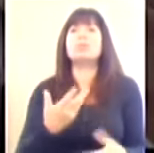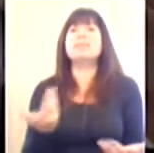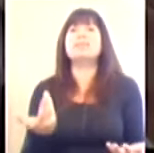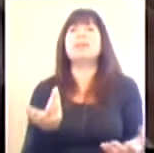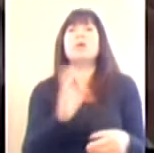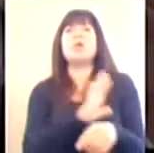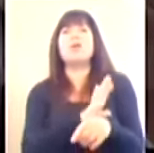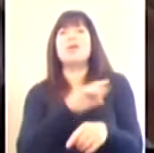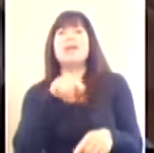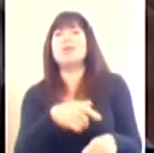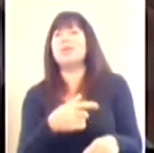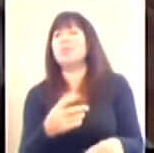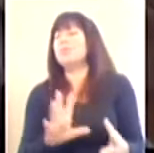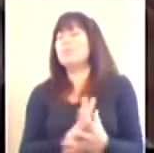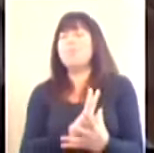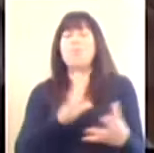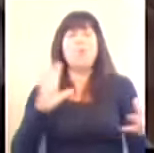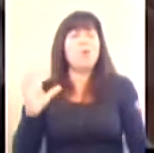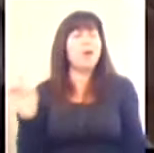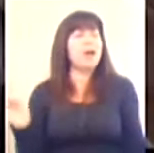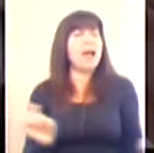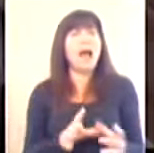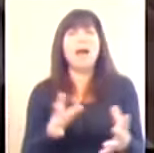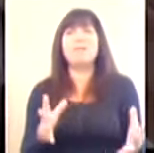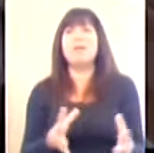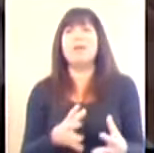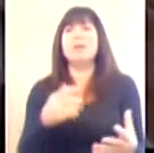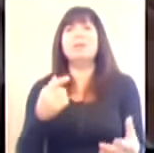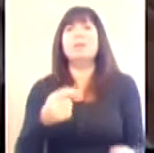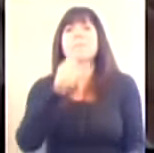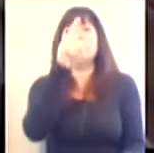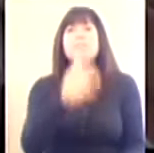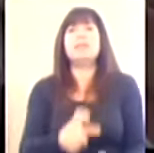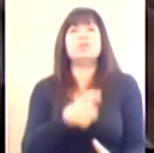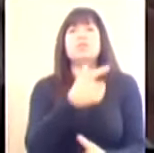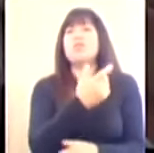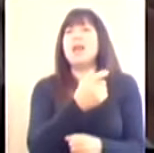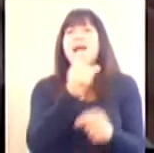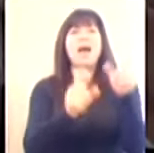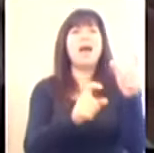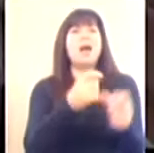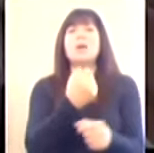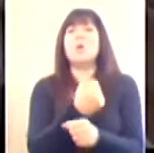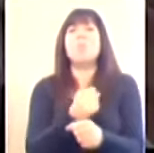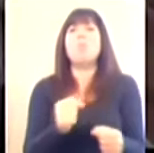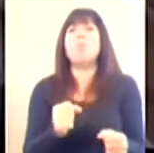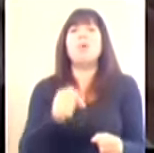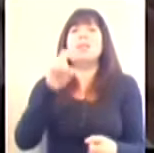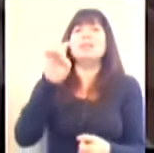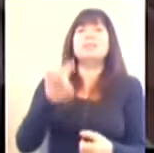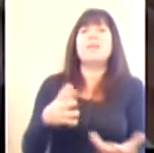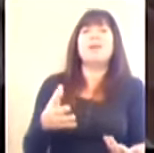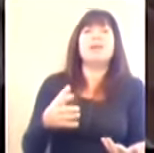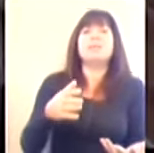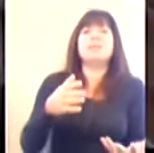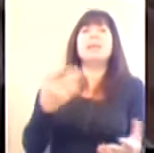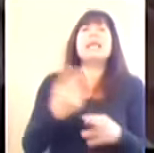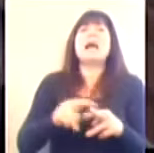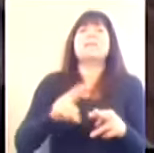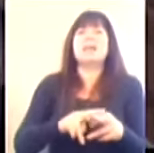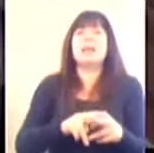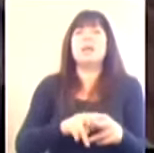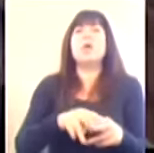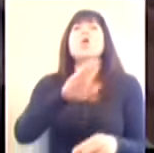para mucha gente en este momento es algo con lo que tal vez no pueden lidiar, nosotros tenemos que ayudar a anclar